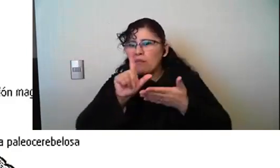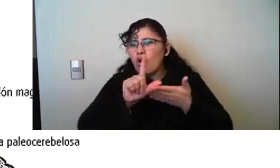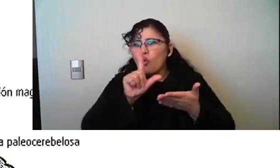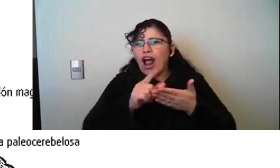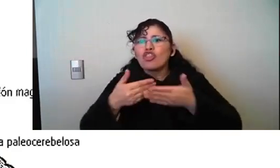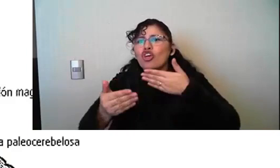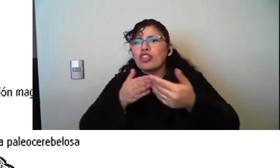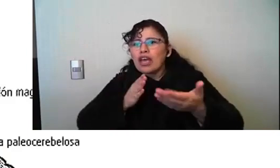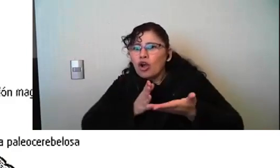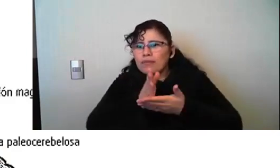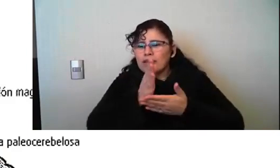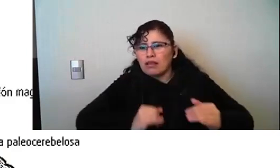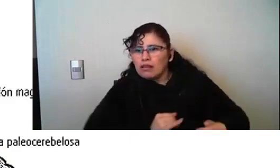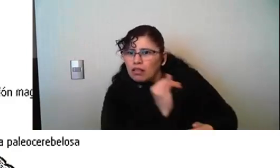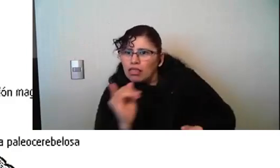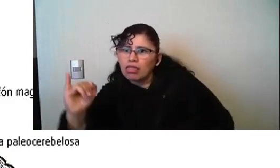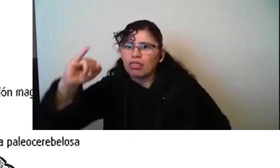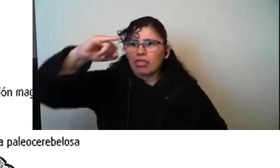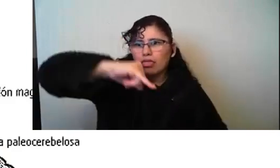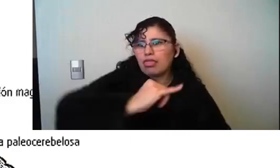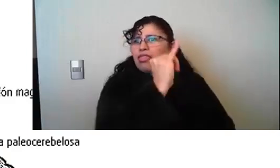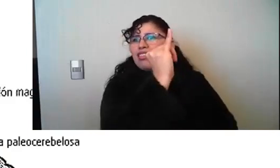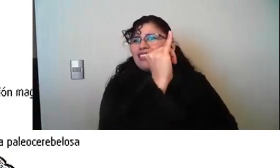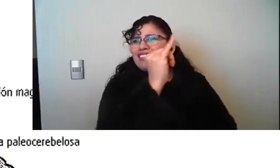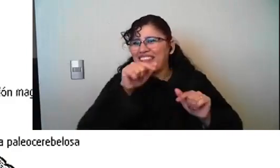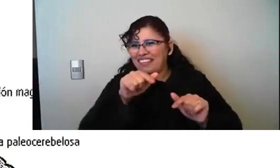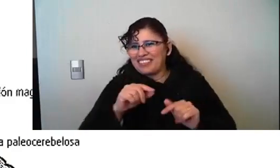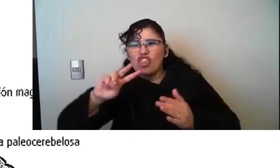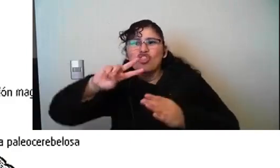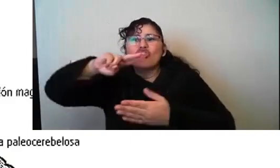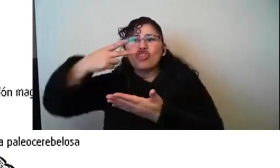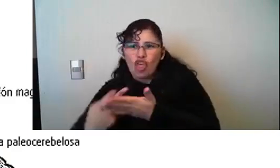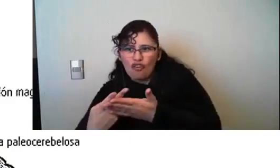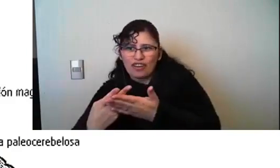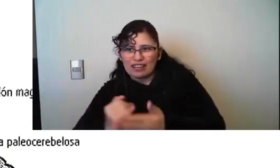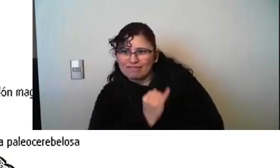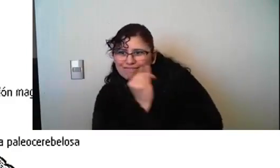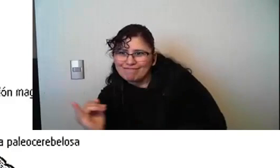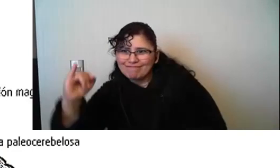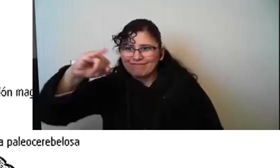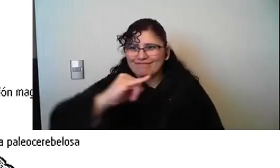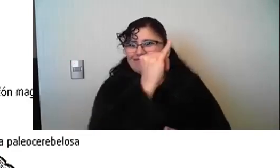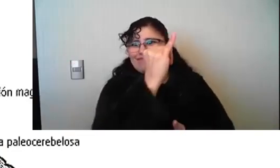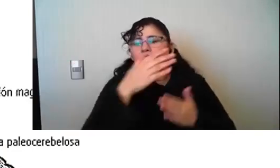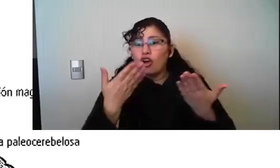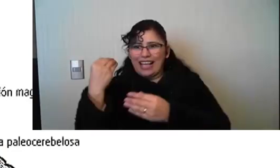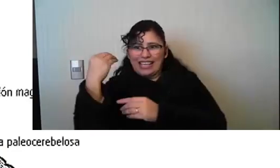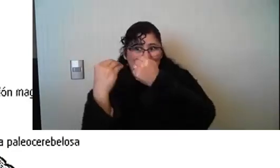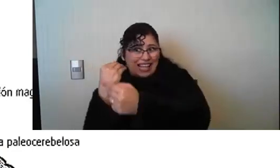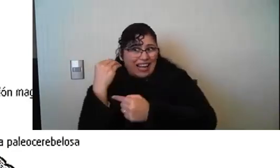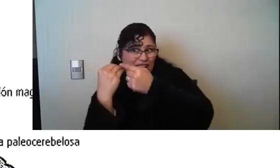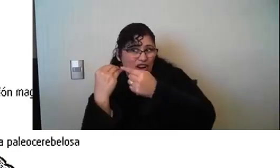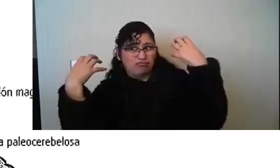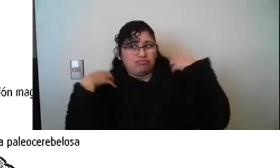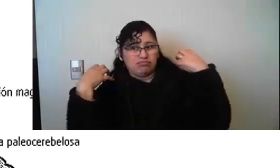origina la información. Es doblemente cruzado. Por eso el cerebelo se encarga